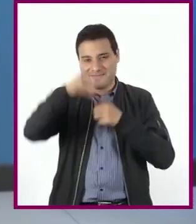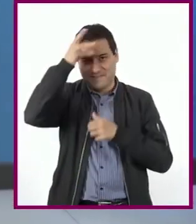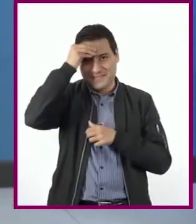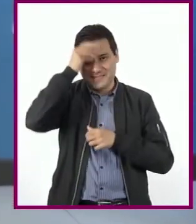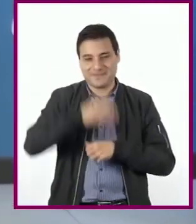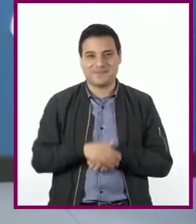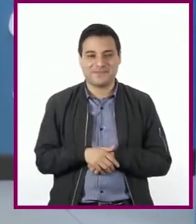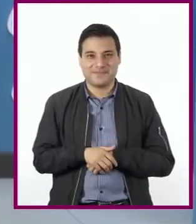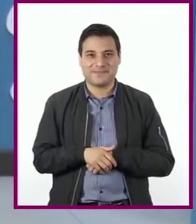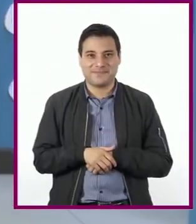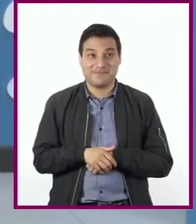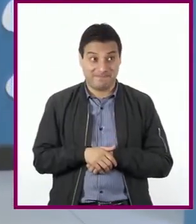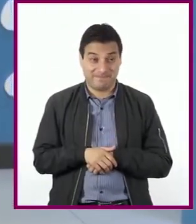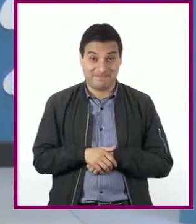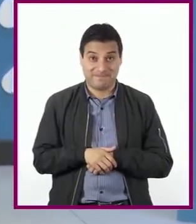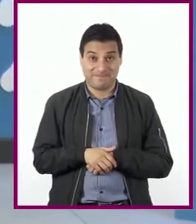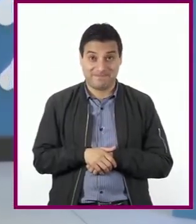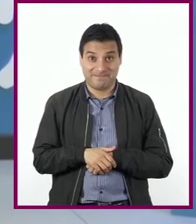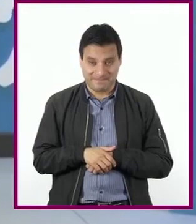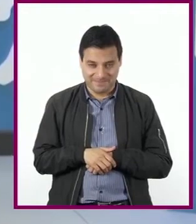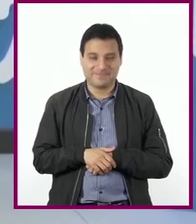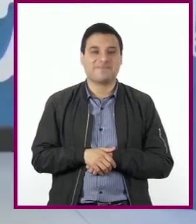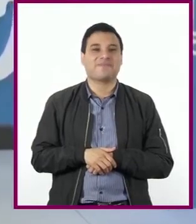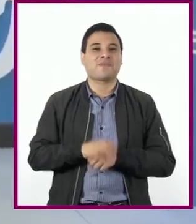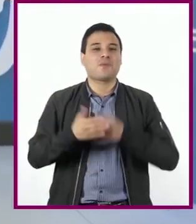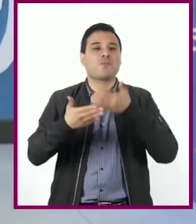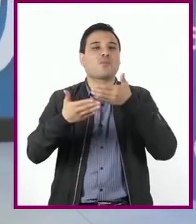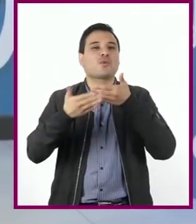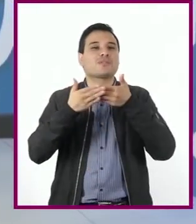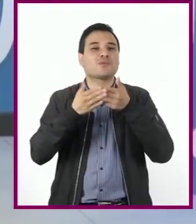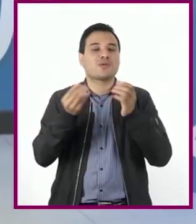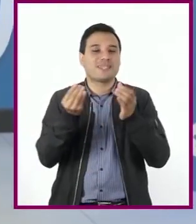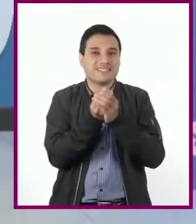descubrir. Así que los esperamos en la